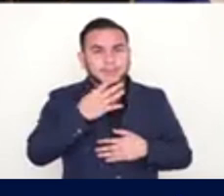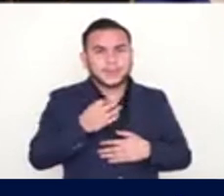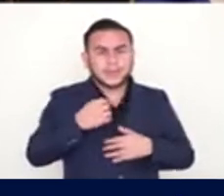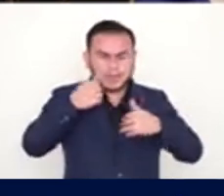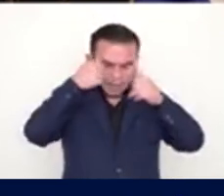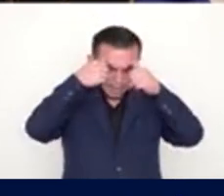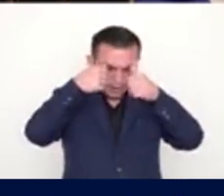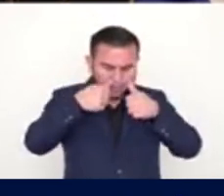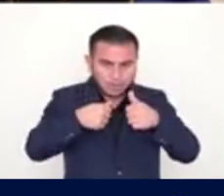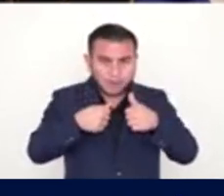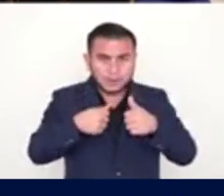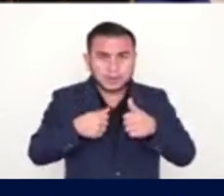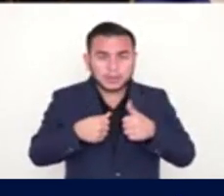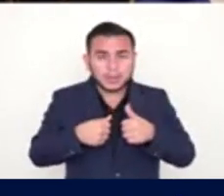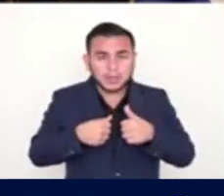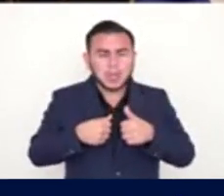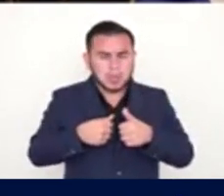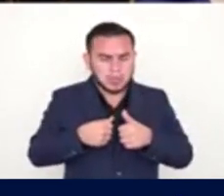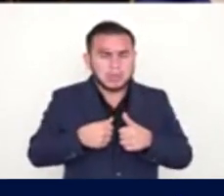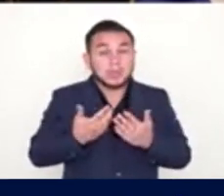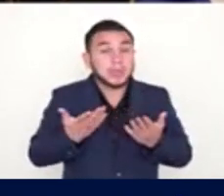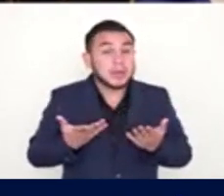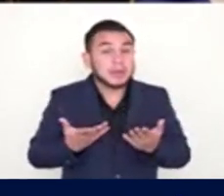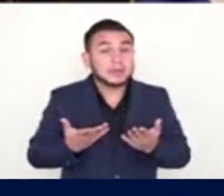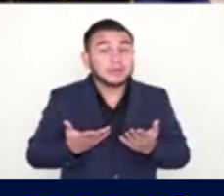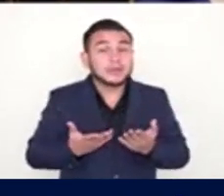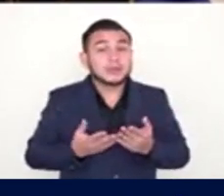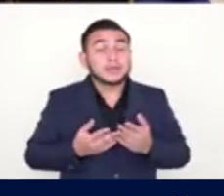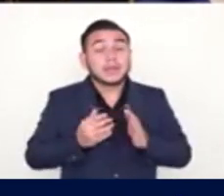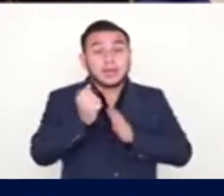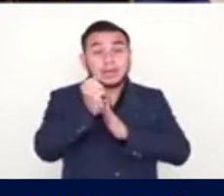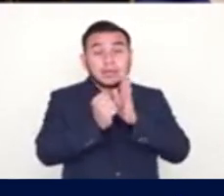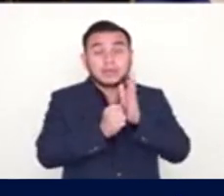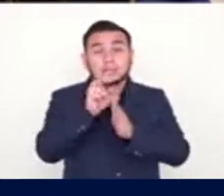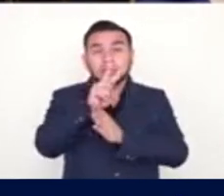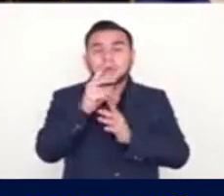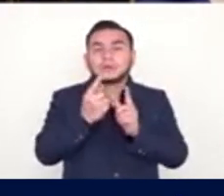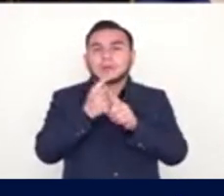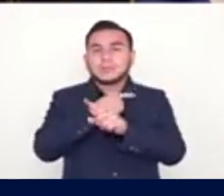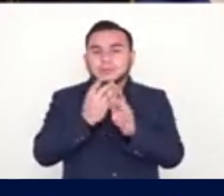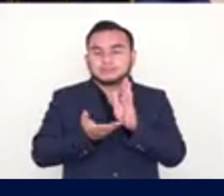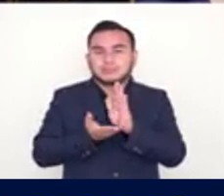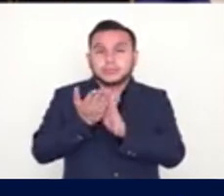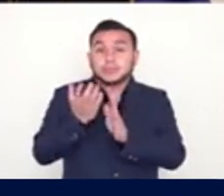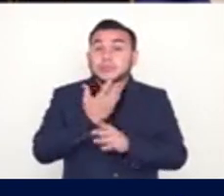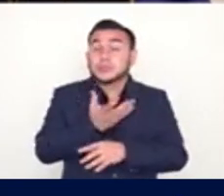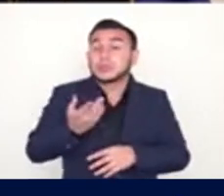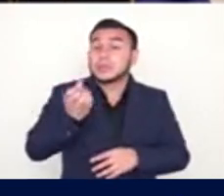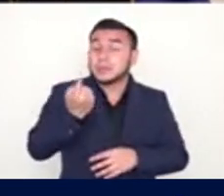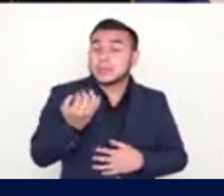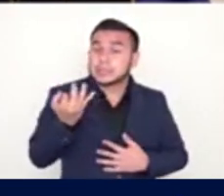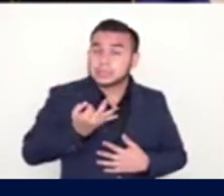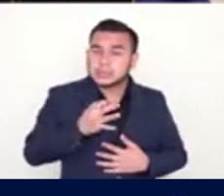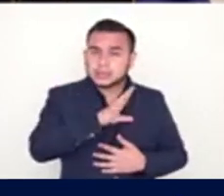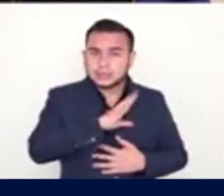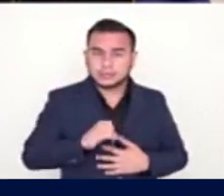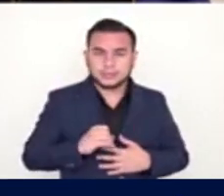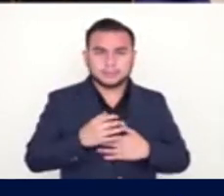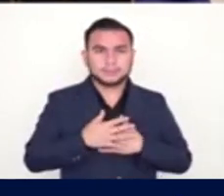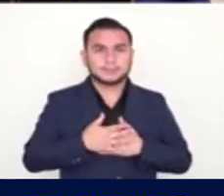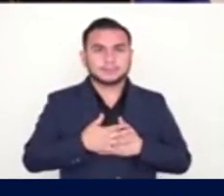de acuerdo con el acuerdo, pero sin evitar que podamos llevarle desarrollo, sobre todo a la gente más necesitada de nuestro